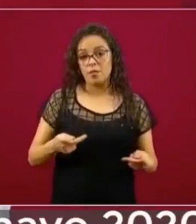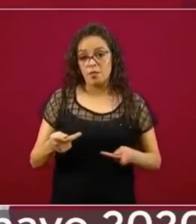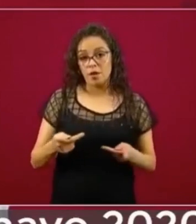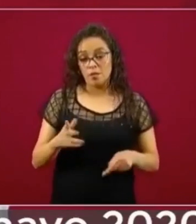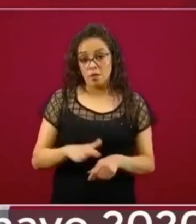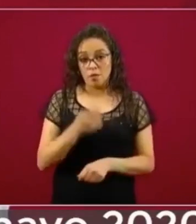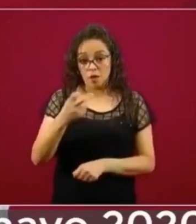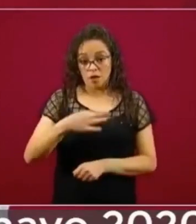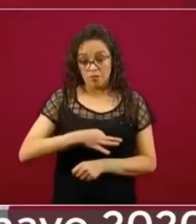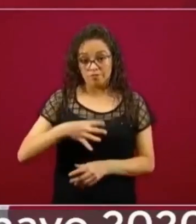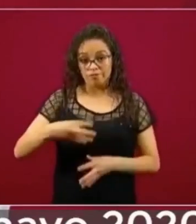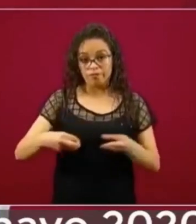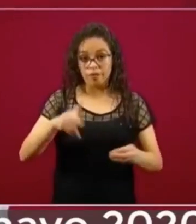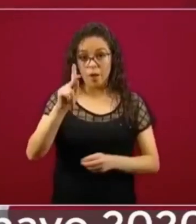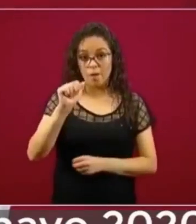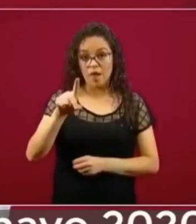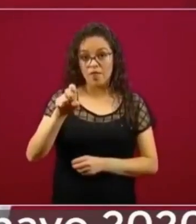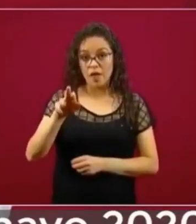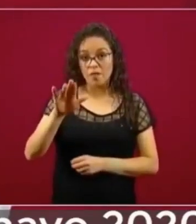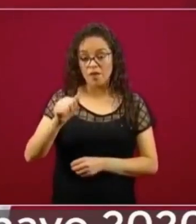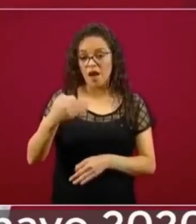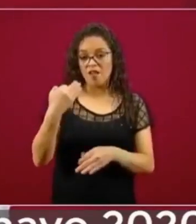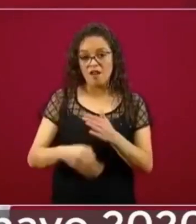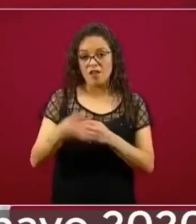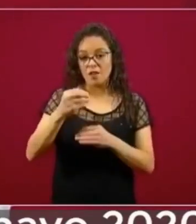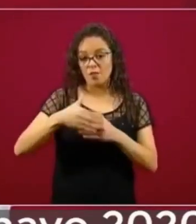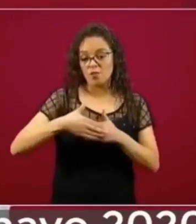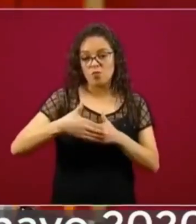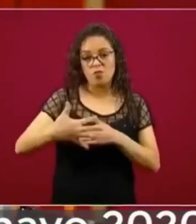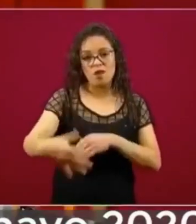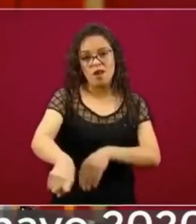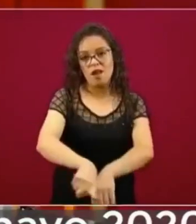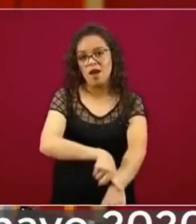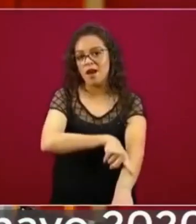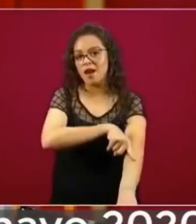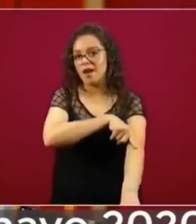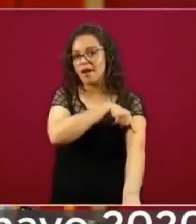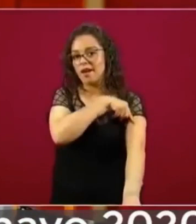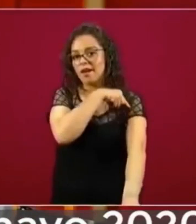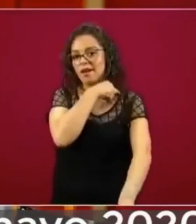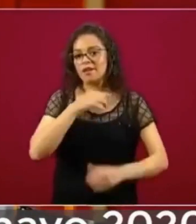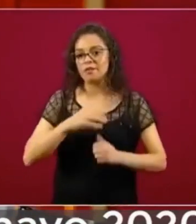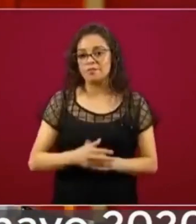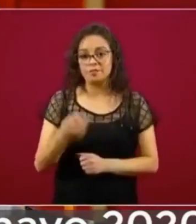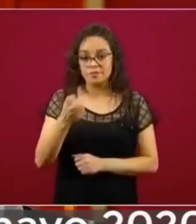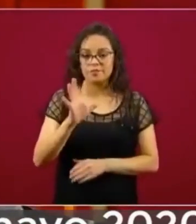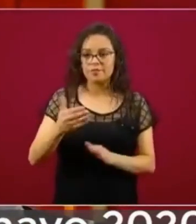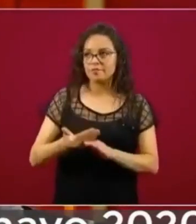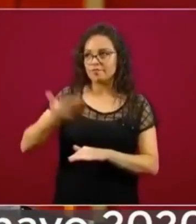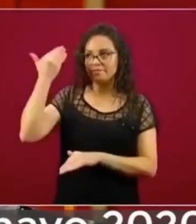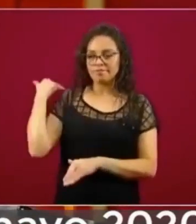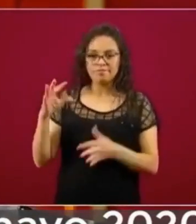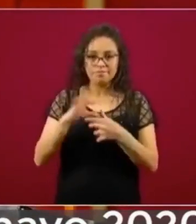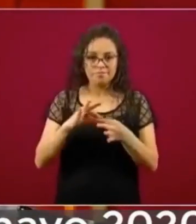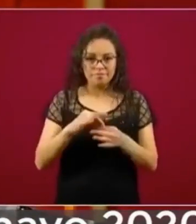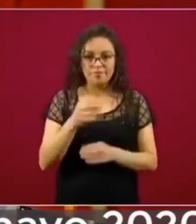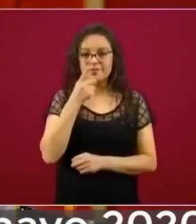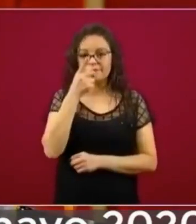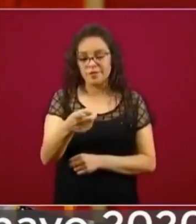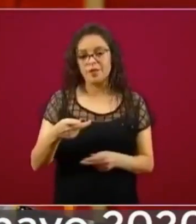Estas mismas palabras las usamos hace varios meses, antes de tener el primer caso en México, y dijimos, preparémonos para una epidemia